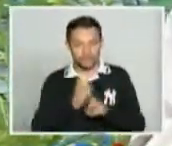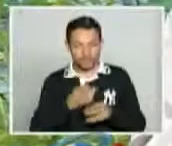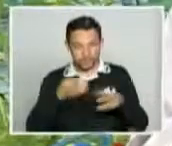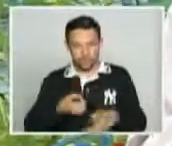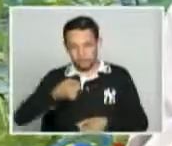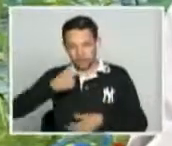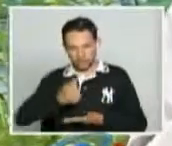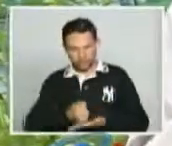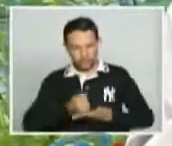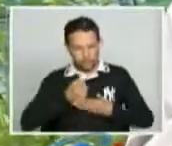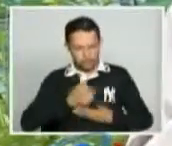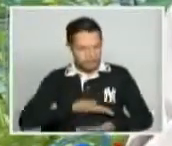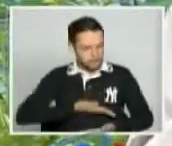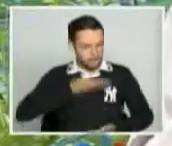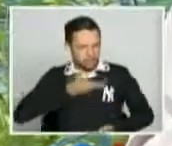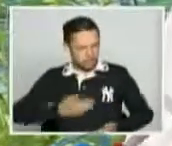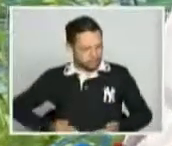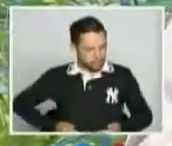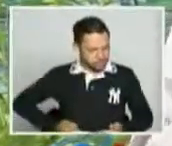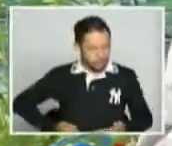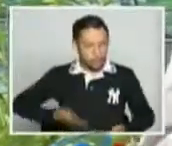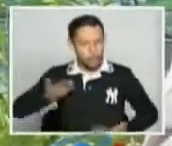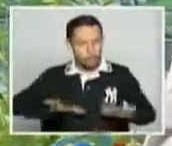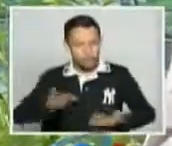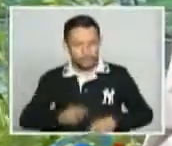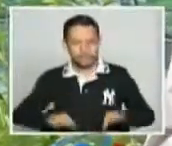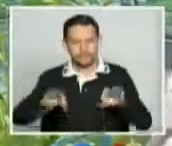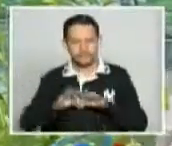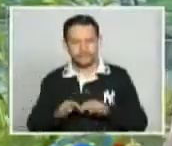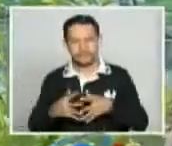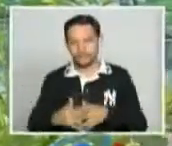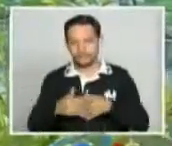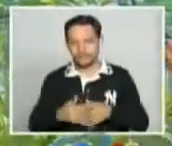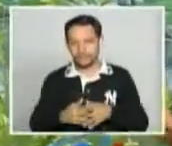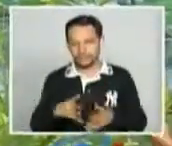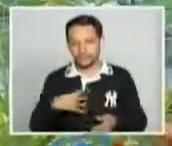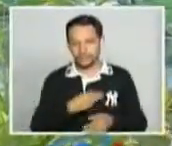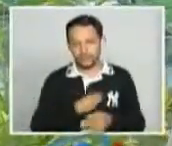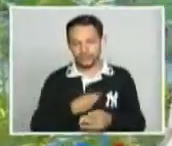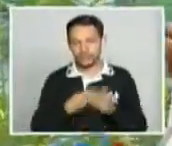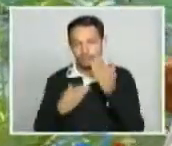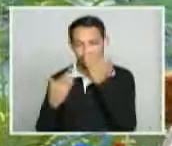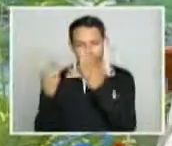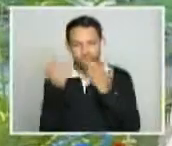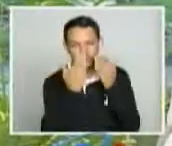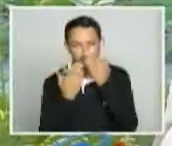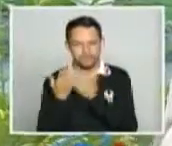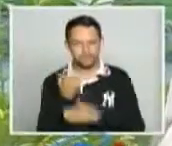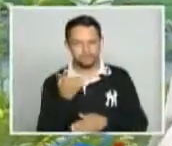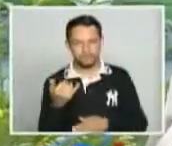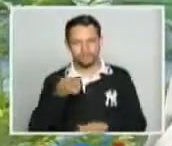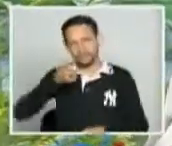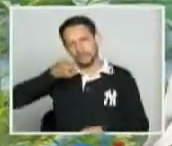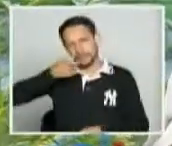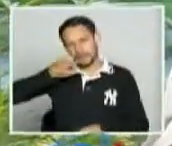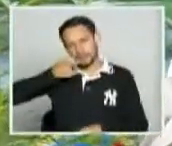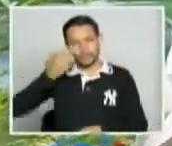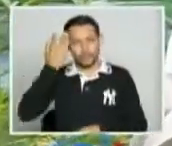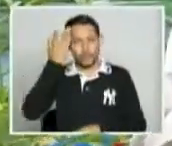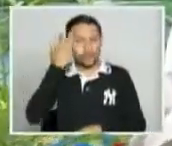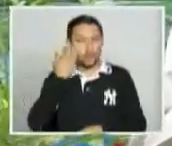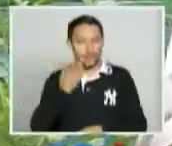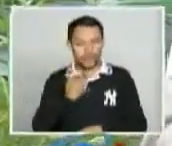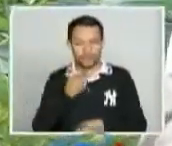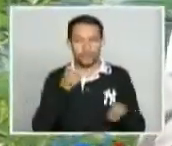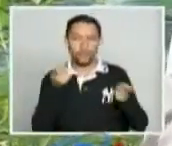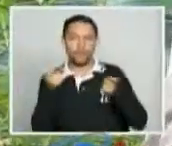está alterando el hígado. Hombre, lo mínimo es que a las personas que están tomando medicamentos diarios le hagan controles